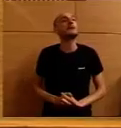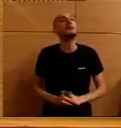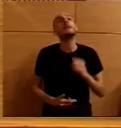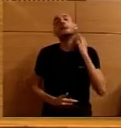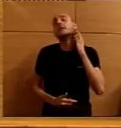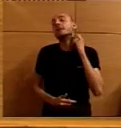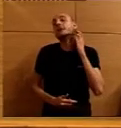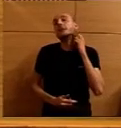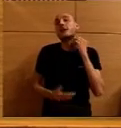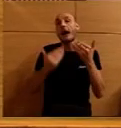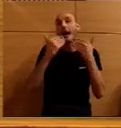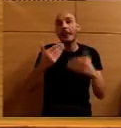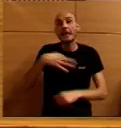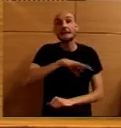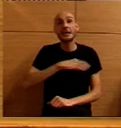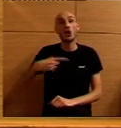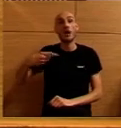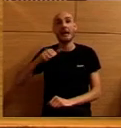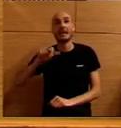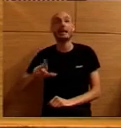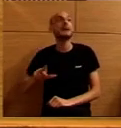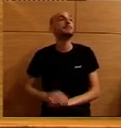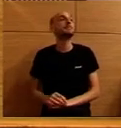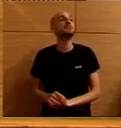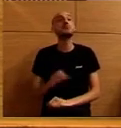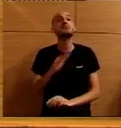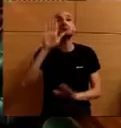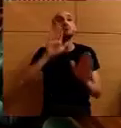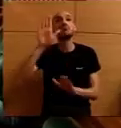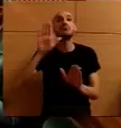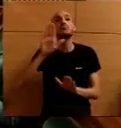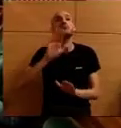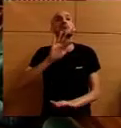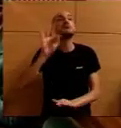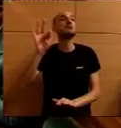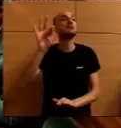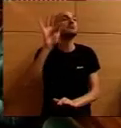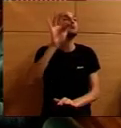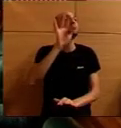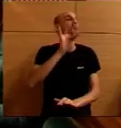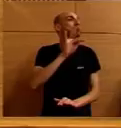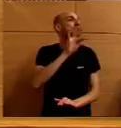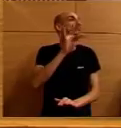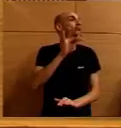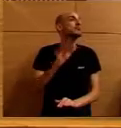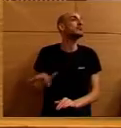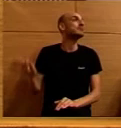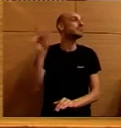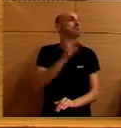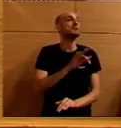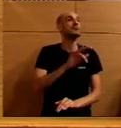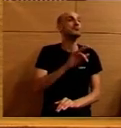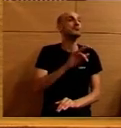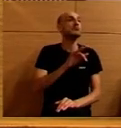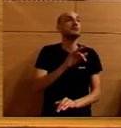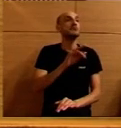Gracias, señora Gil. Intervenciones, no escrits, la vayan sonéis, compromís, Partido Popular,